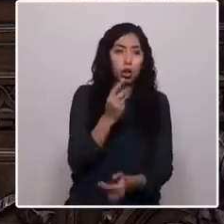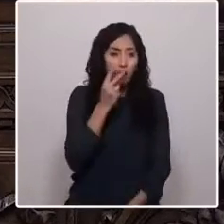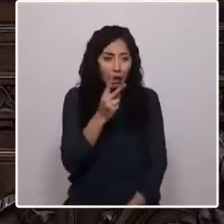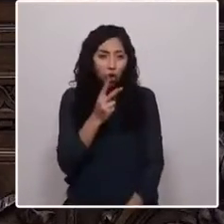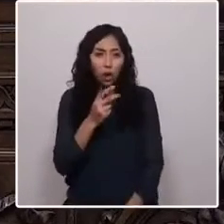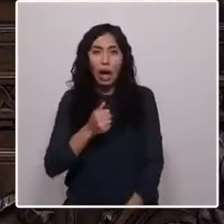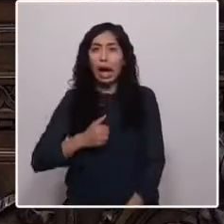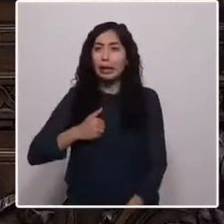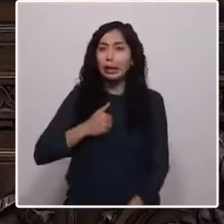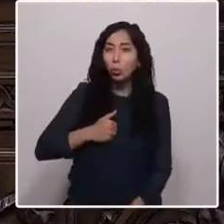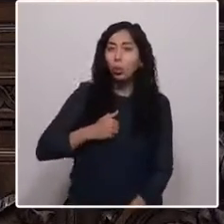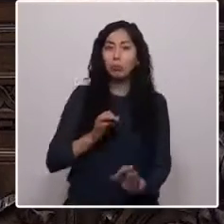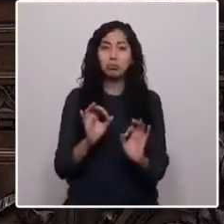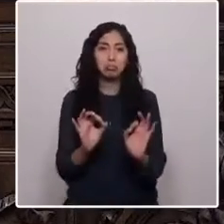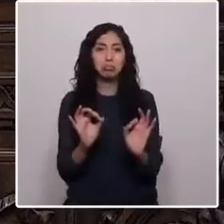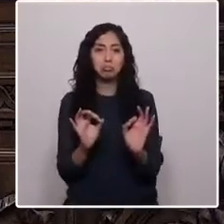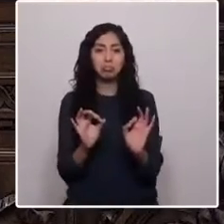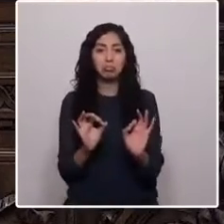indican. Por ejemplo,